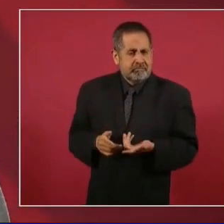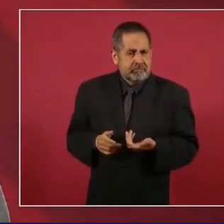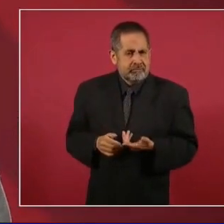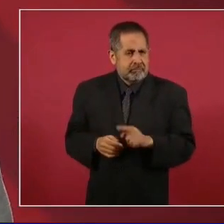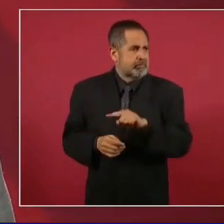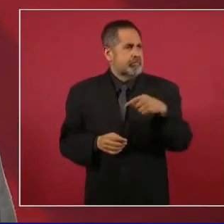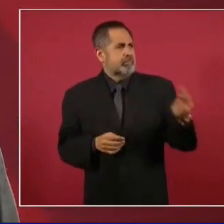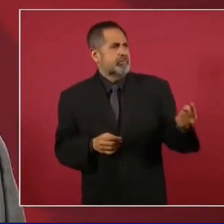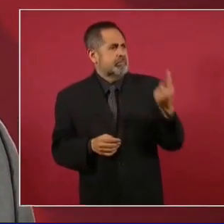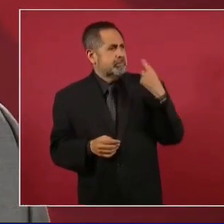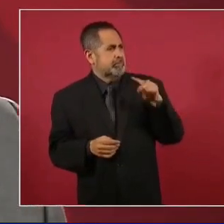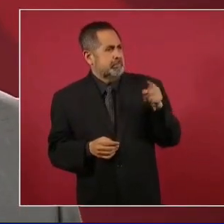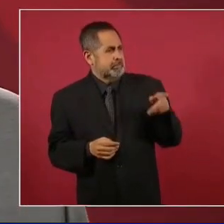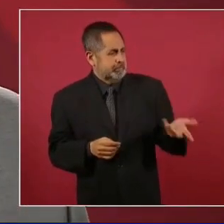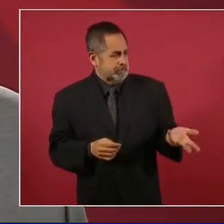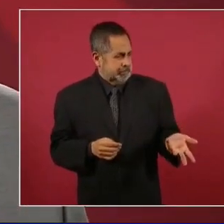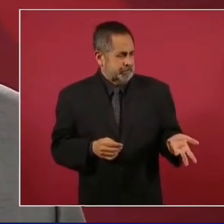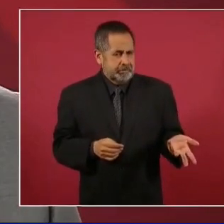Existe la